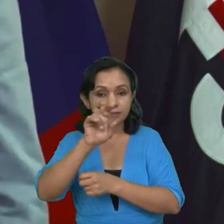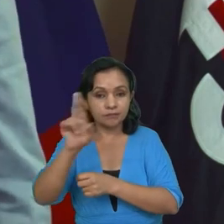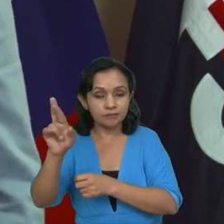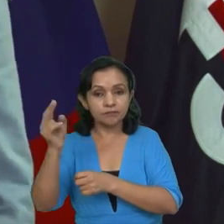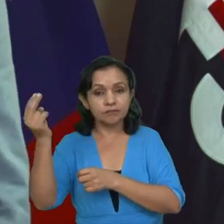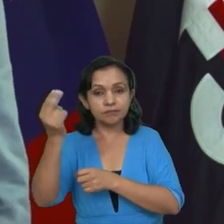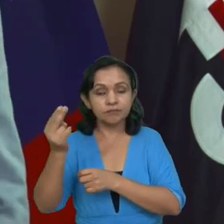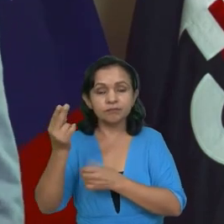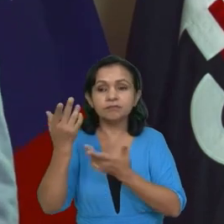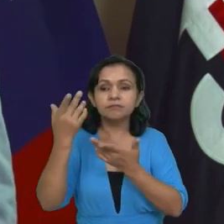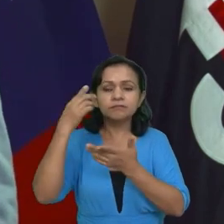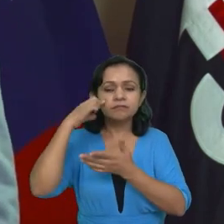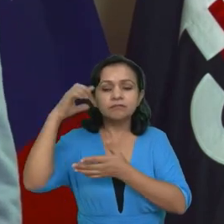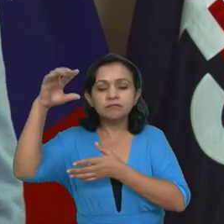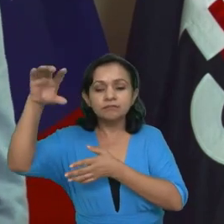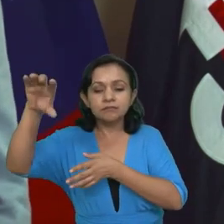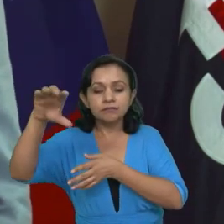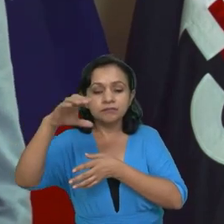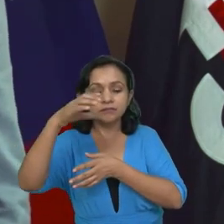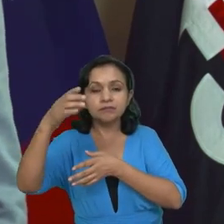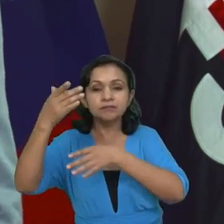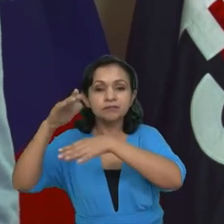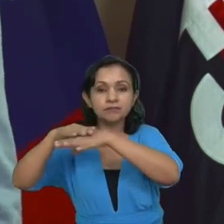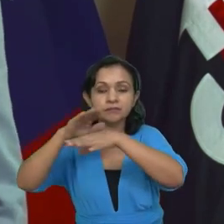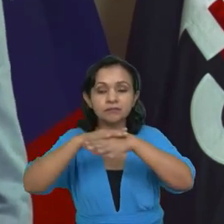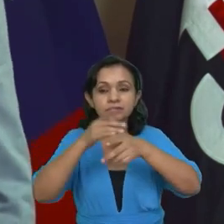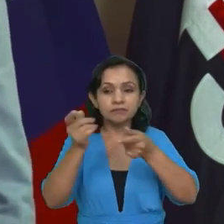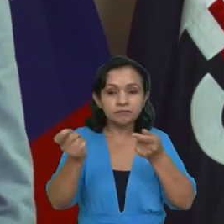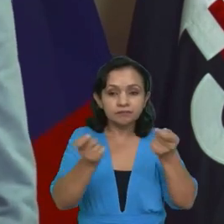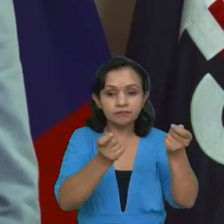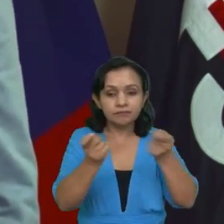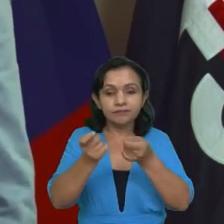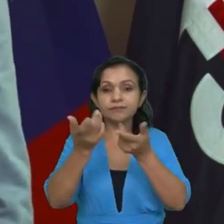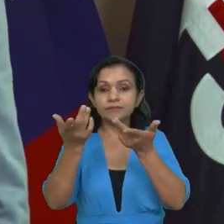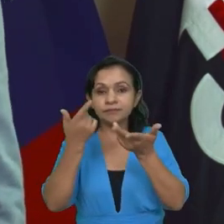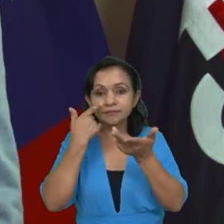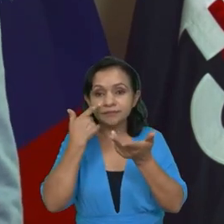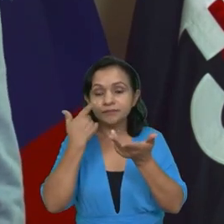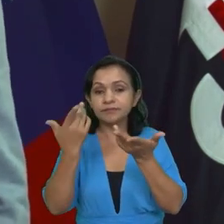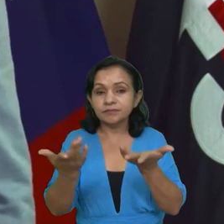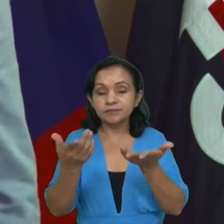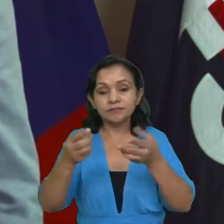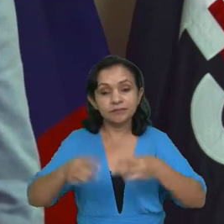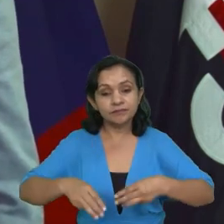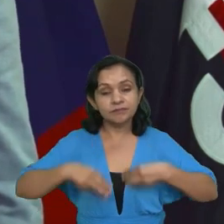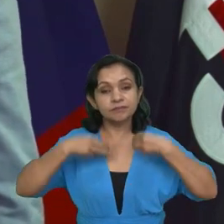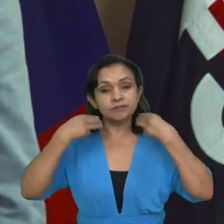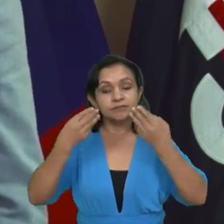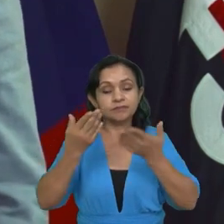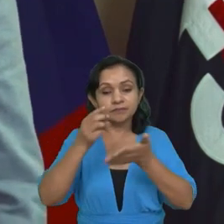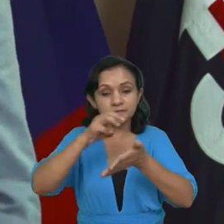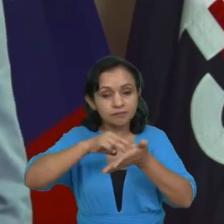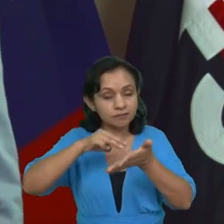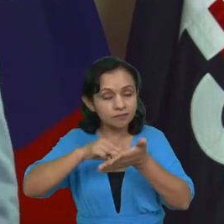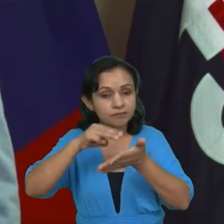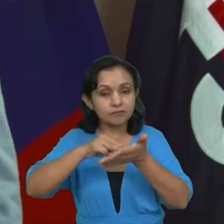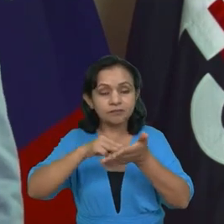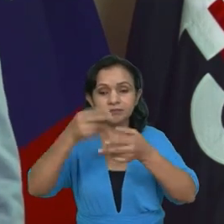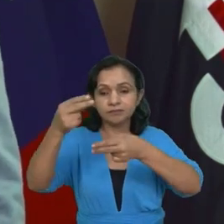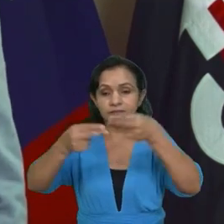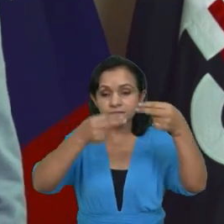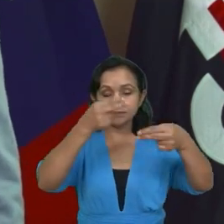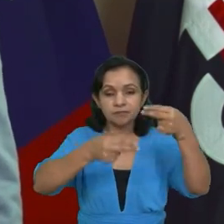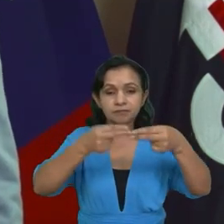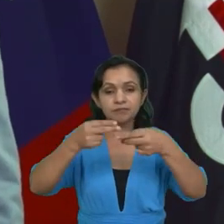uso de imágenes de satélite con el uso de sensores remotos de técnicas de modelización matemática estadísticas de